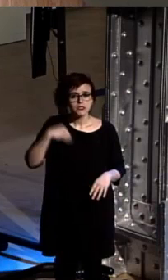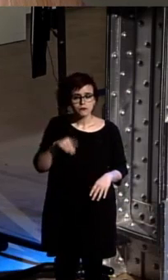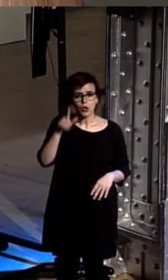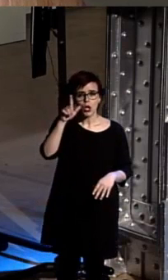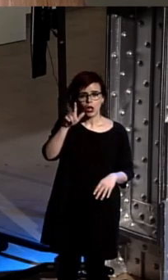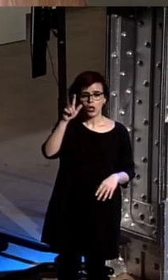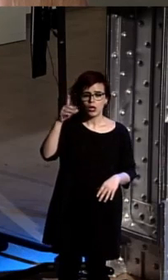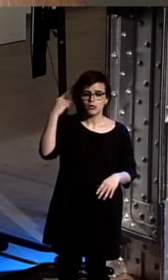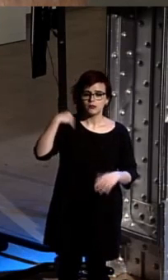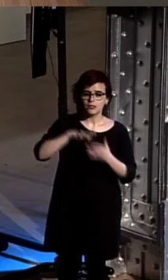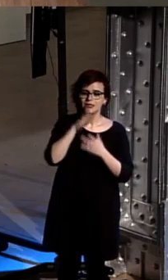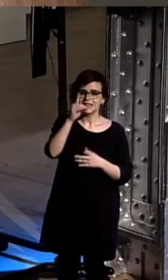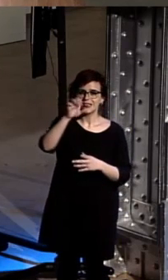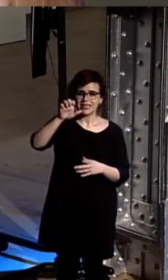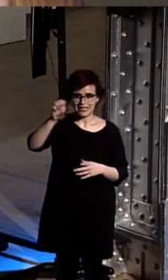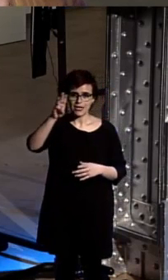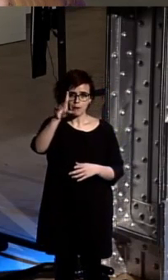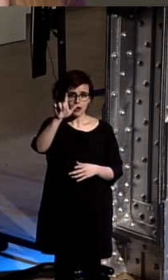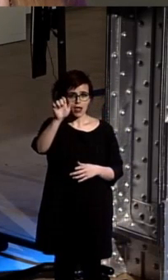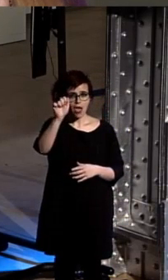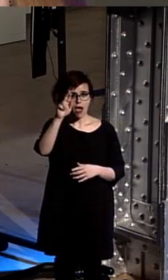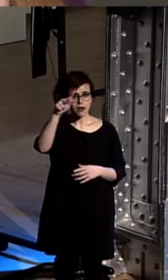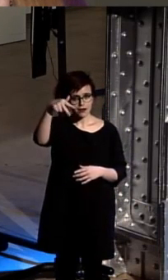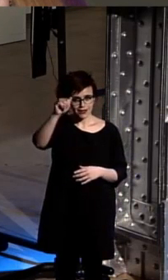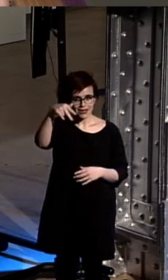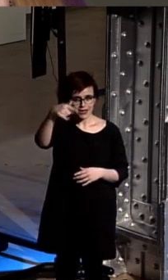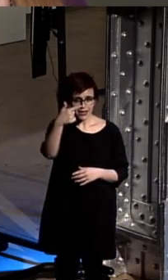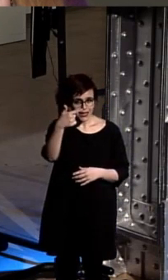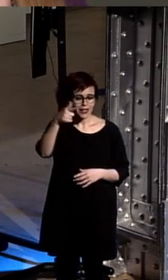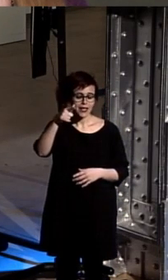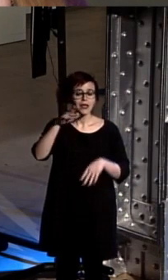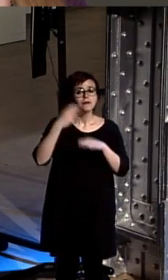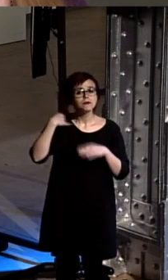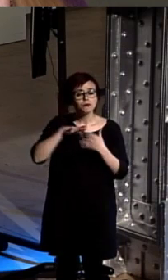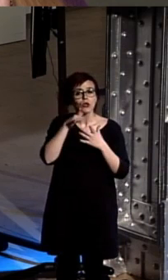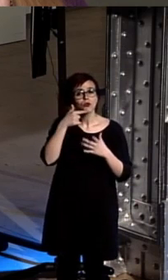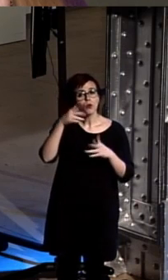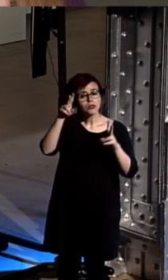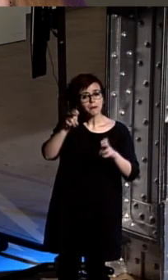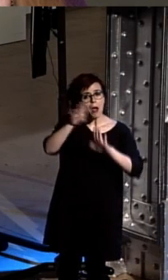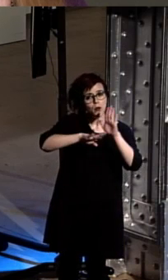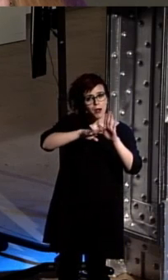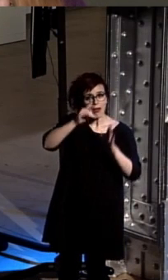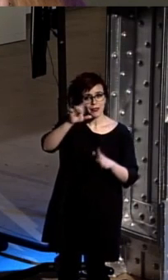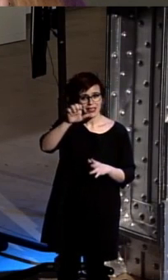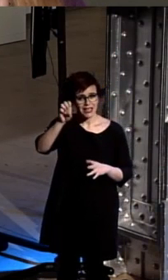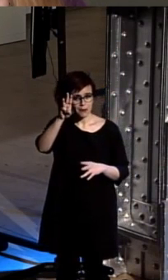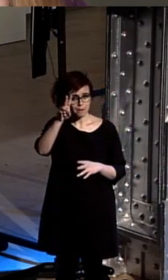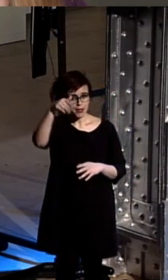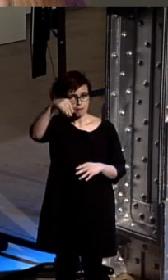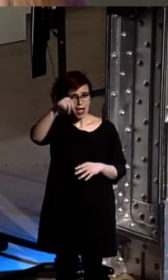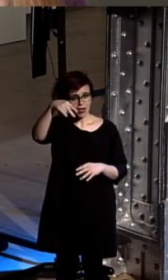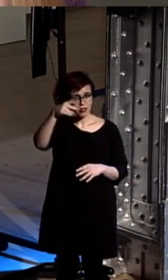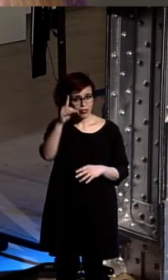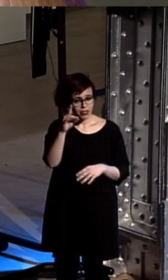que no sé si habéis oído hablar, o el juego de Go, ¿no? Cuando ha ganado el programa de DeepMind a Lee